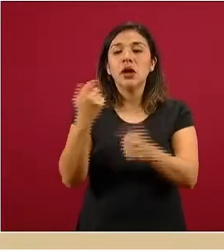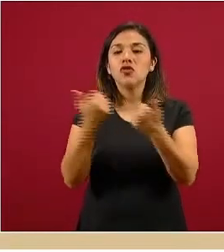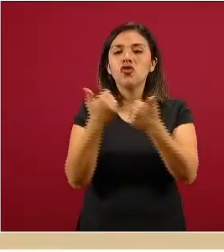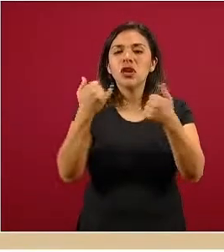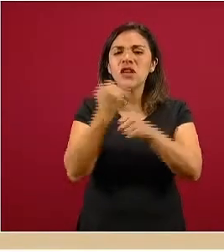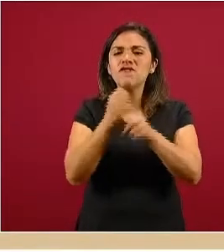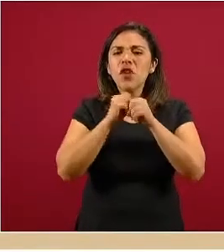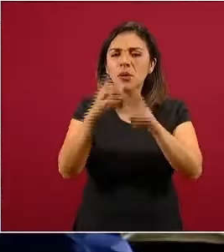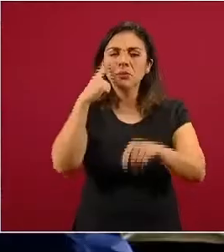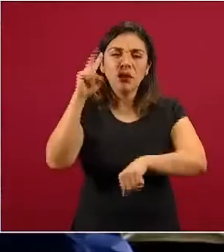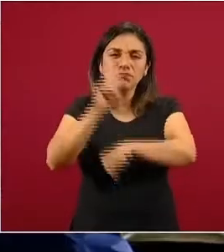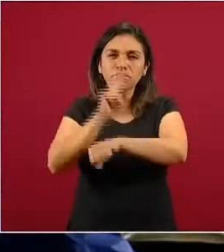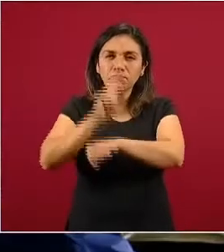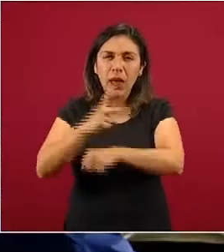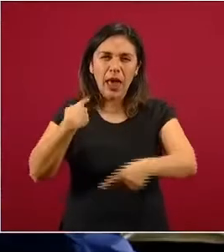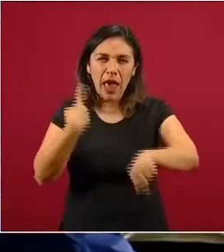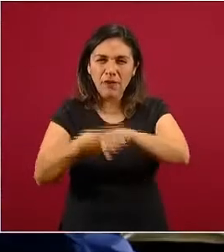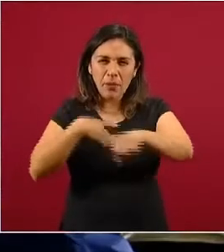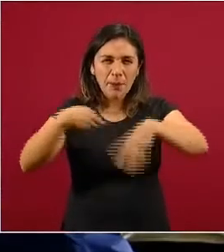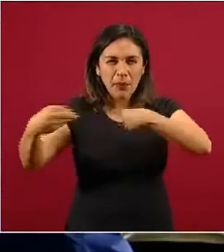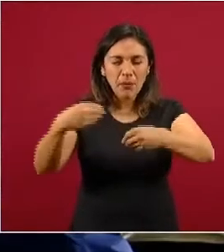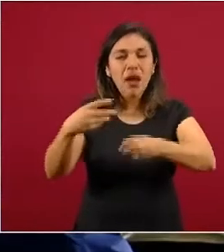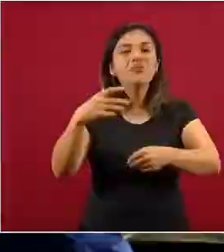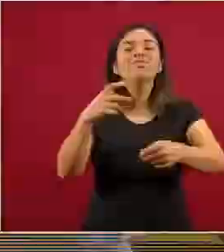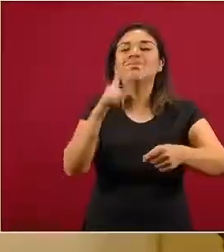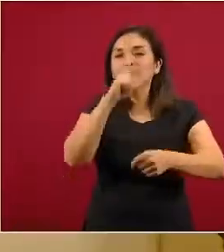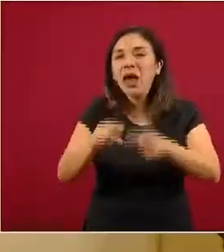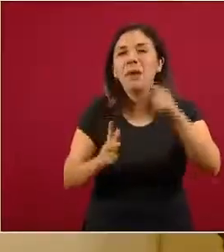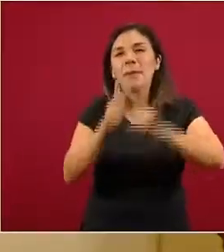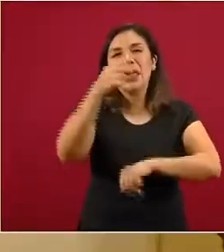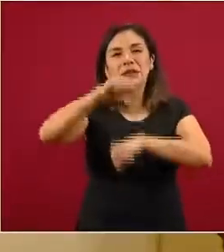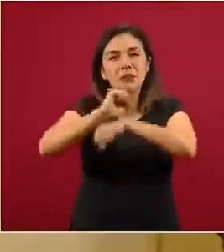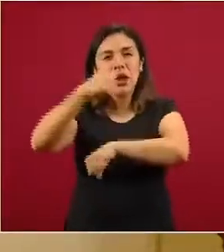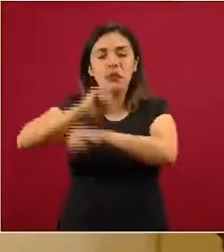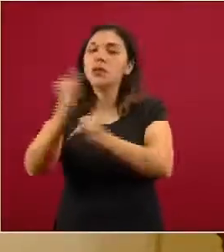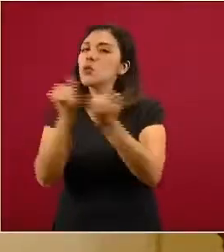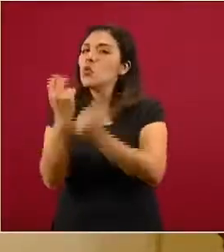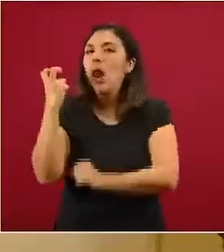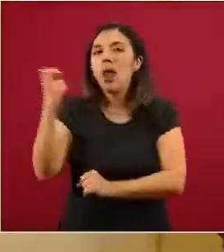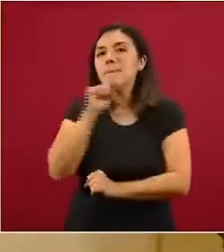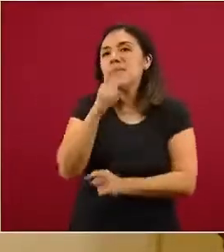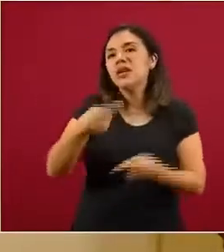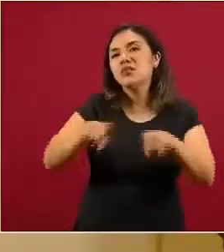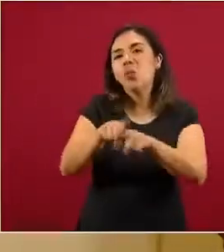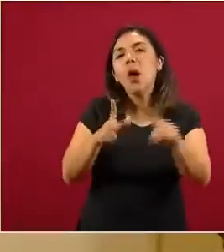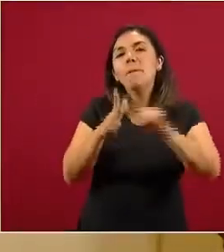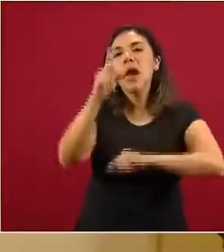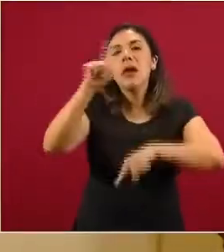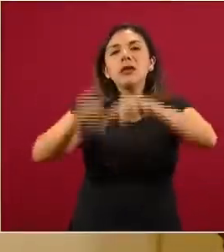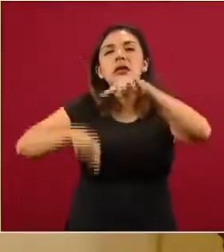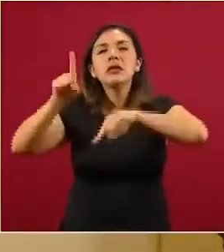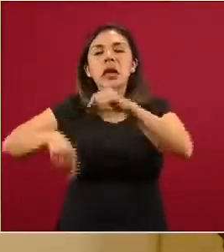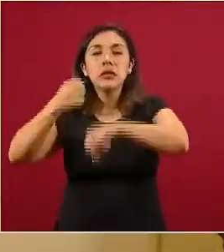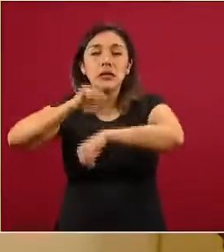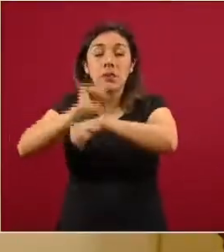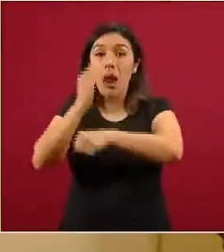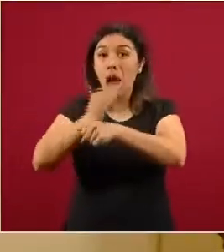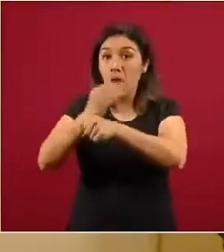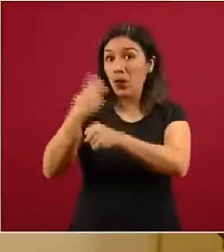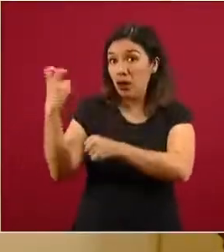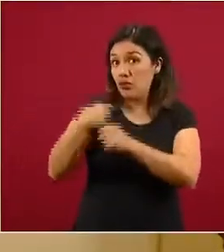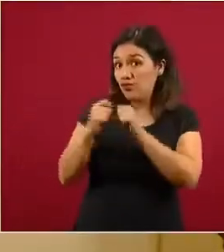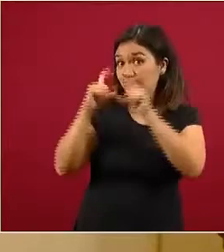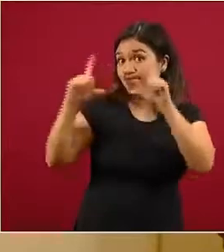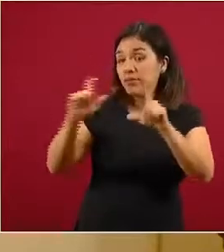Las fuentes, solamente para recordarlo, tenemos las fuentes de las defunciones registradas en esta base de datos. Aunque tenemos datos de las